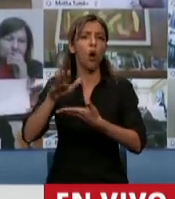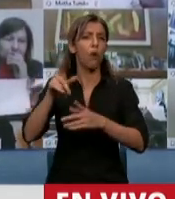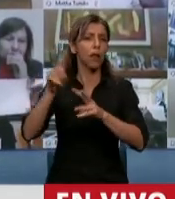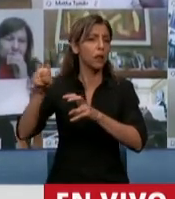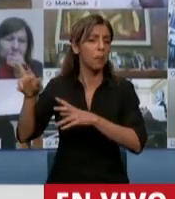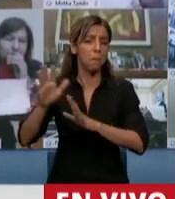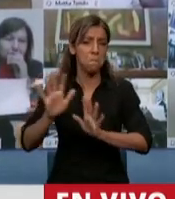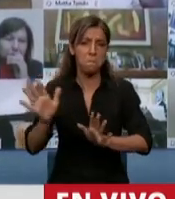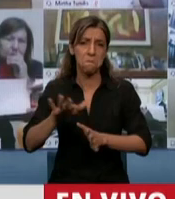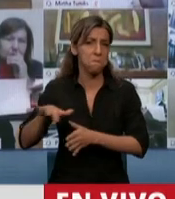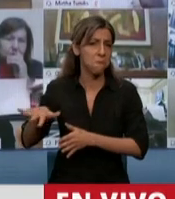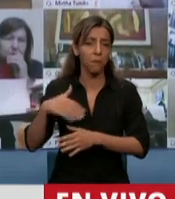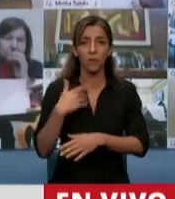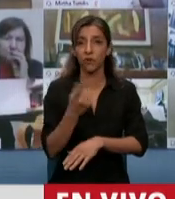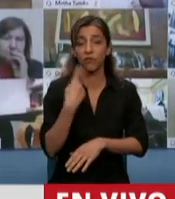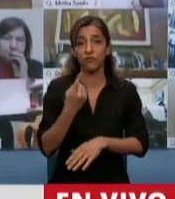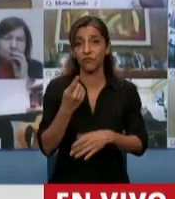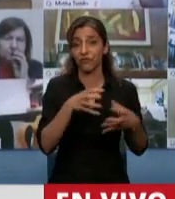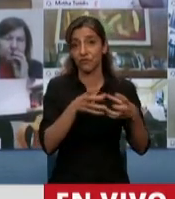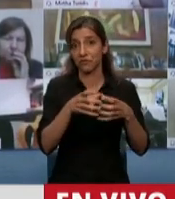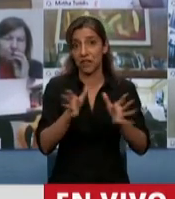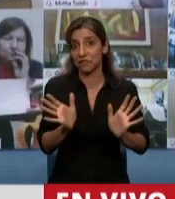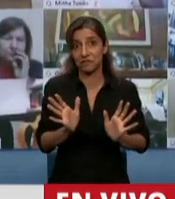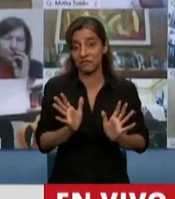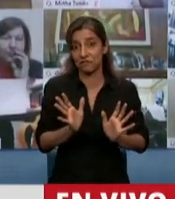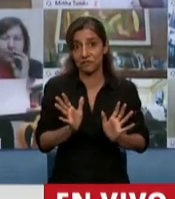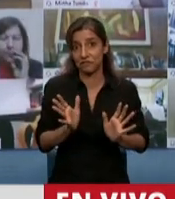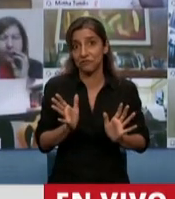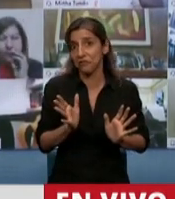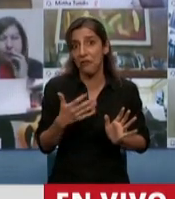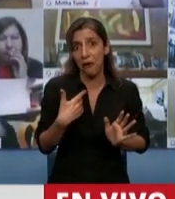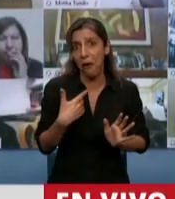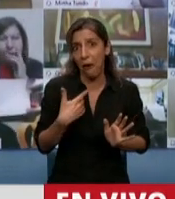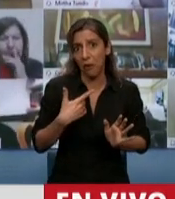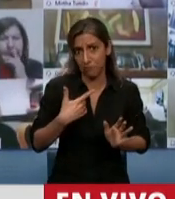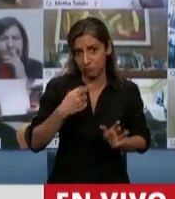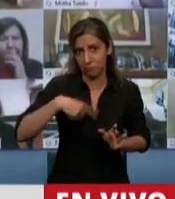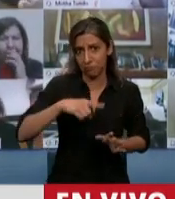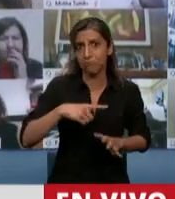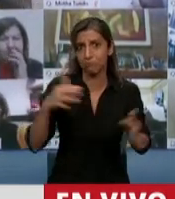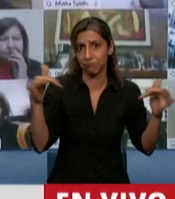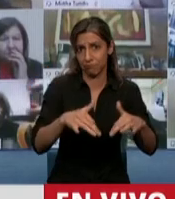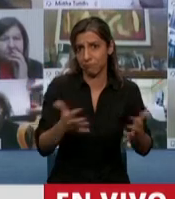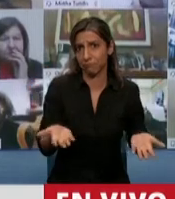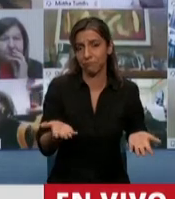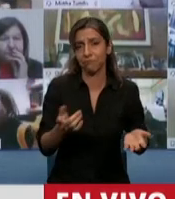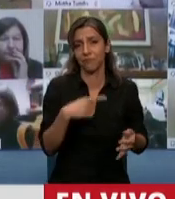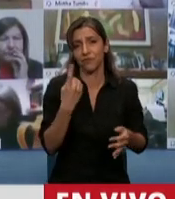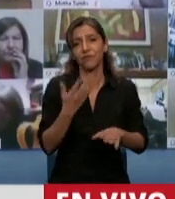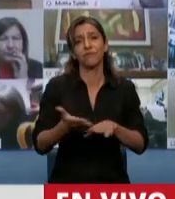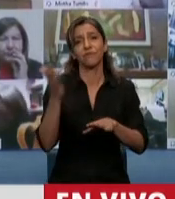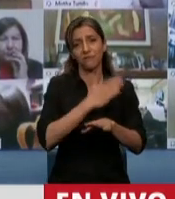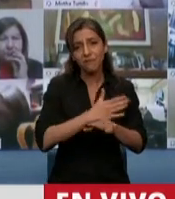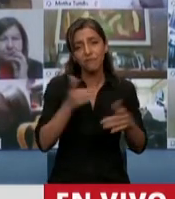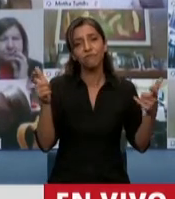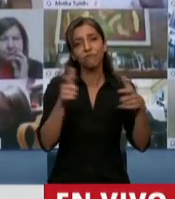sesionar no fue de hoy, pese a las 8 largas horas de labor parlamentaria, sino que ya hacía una